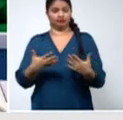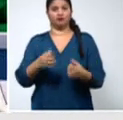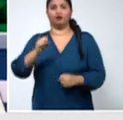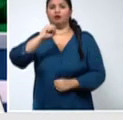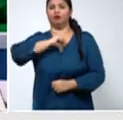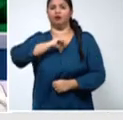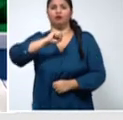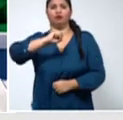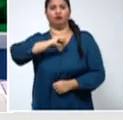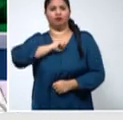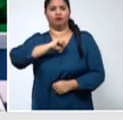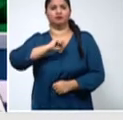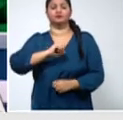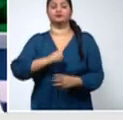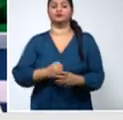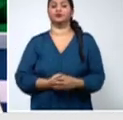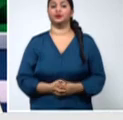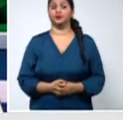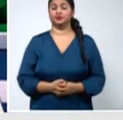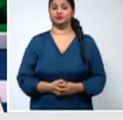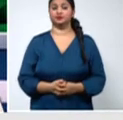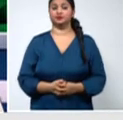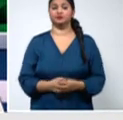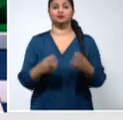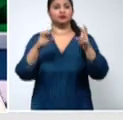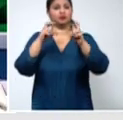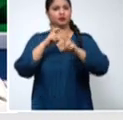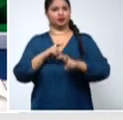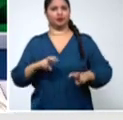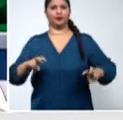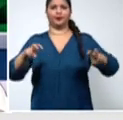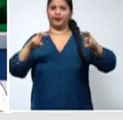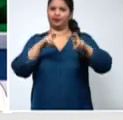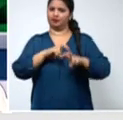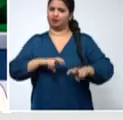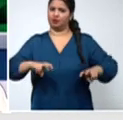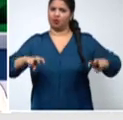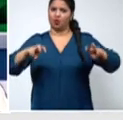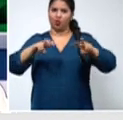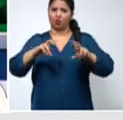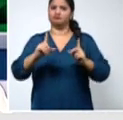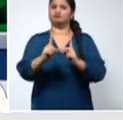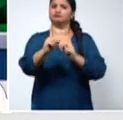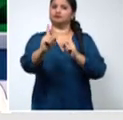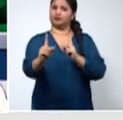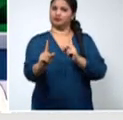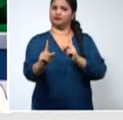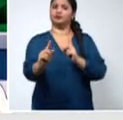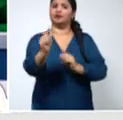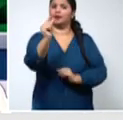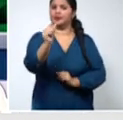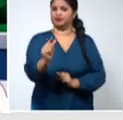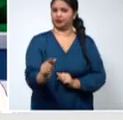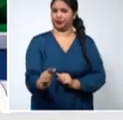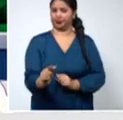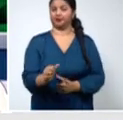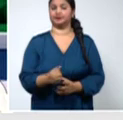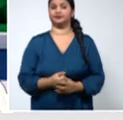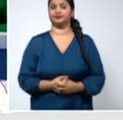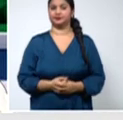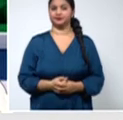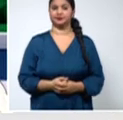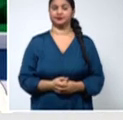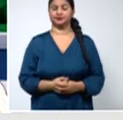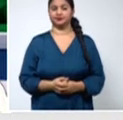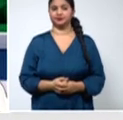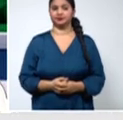se identificó, se estudió, se hizo el diagnóstico y este paciente estuvo